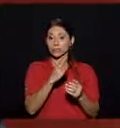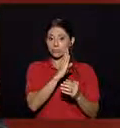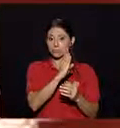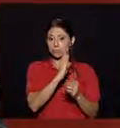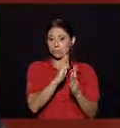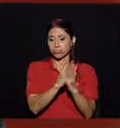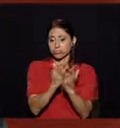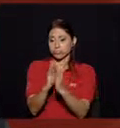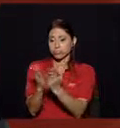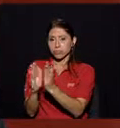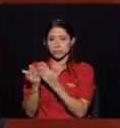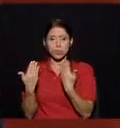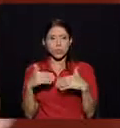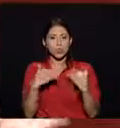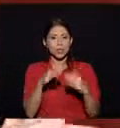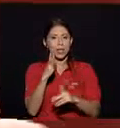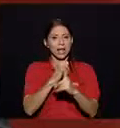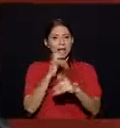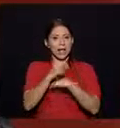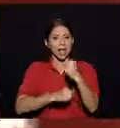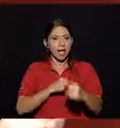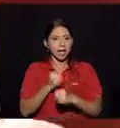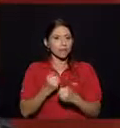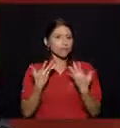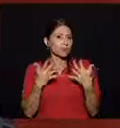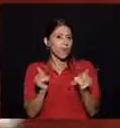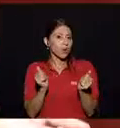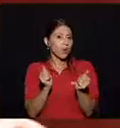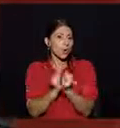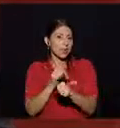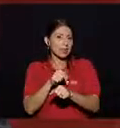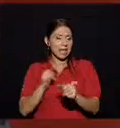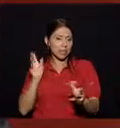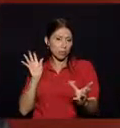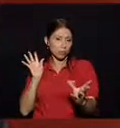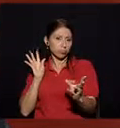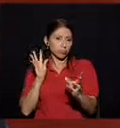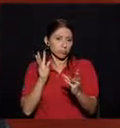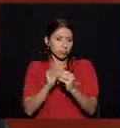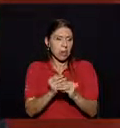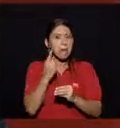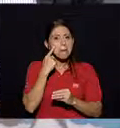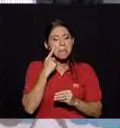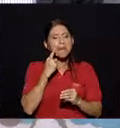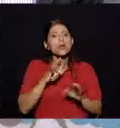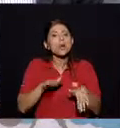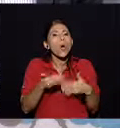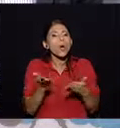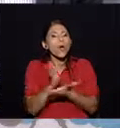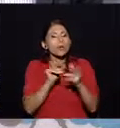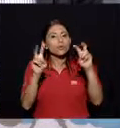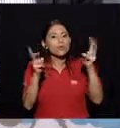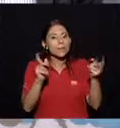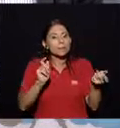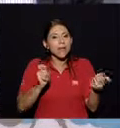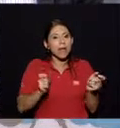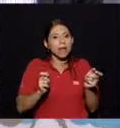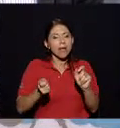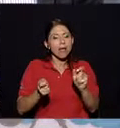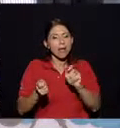bastante grande cada año y además que ya en el tiempo acumuladamente permite ver cómo ha evolucionado algunos temas con mucho